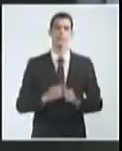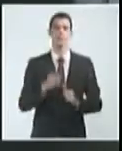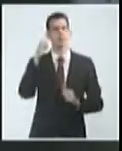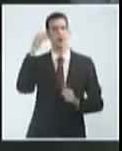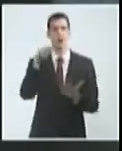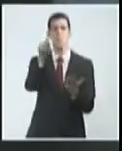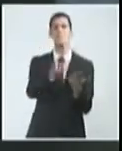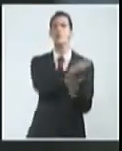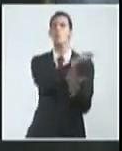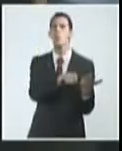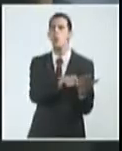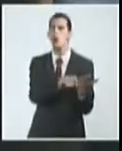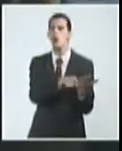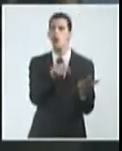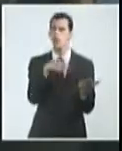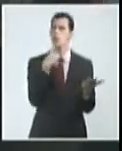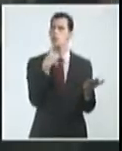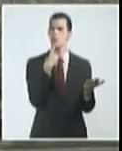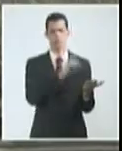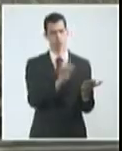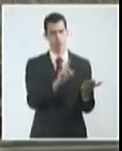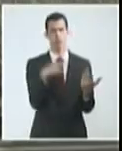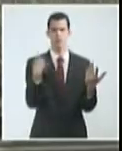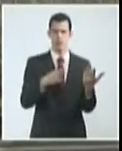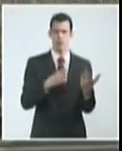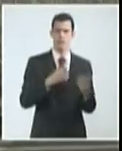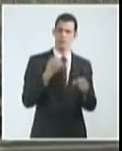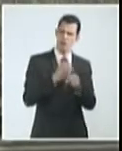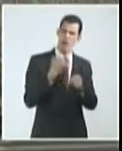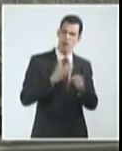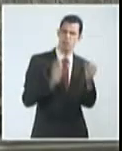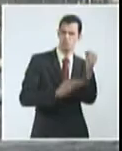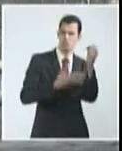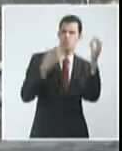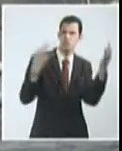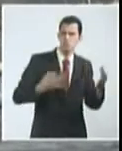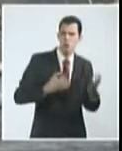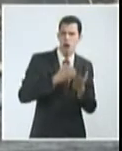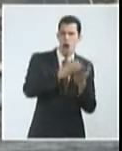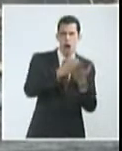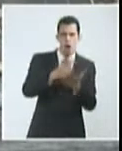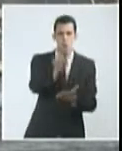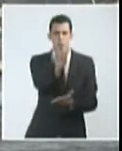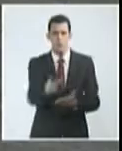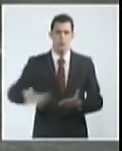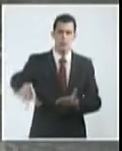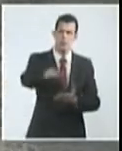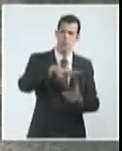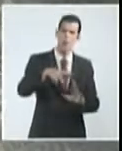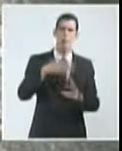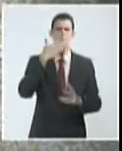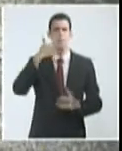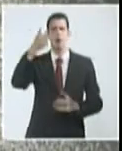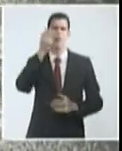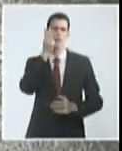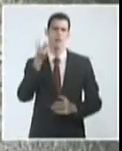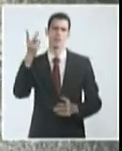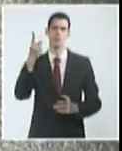sistema político en la construcción socialista, que pasa porque existan momentos en que los